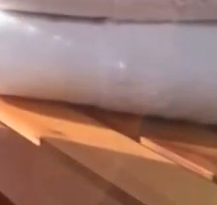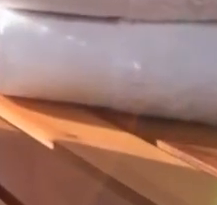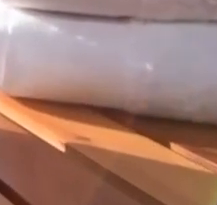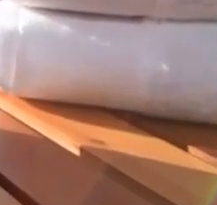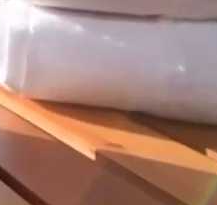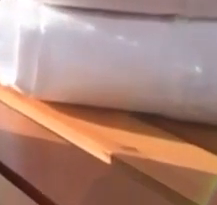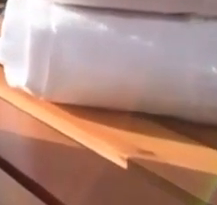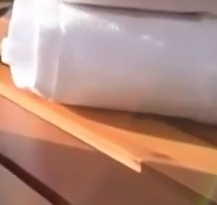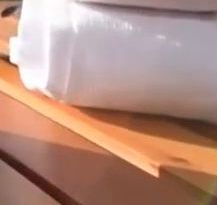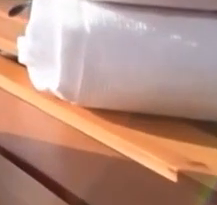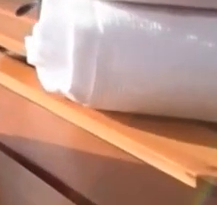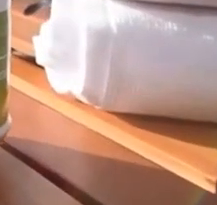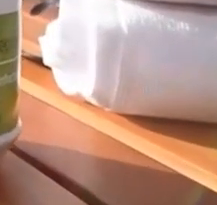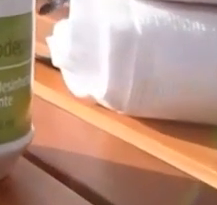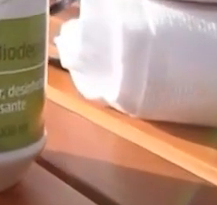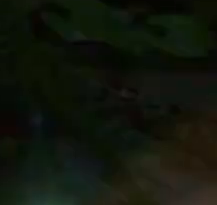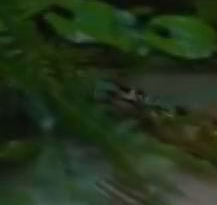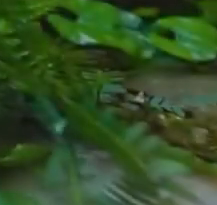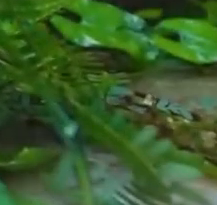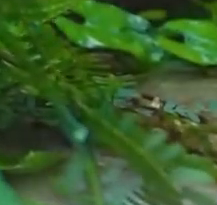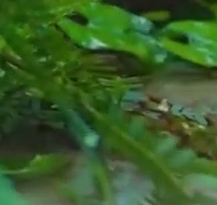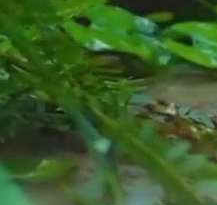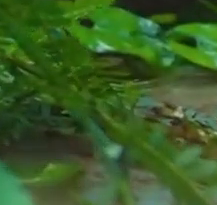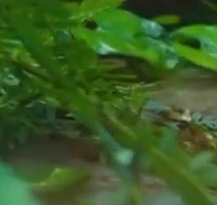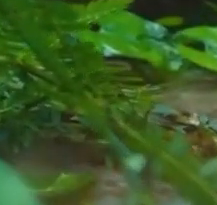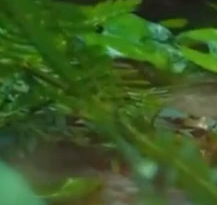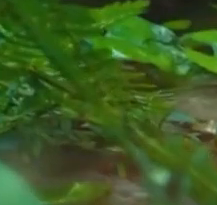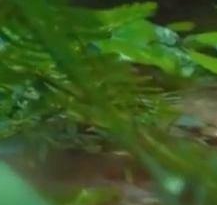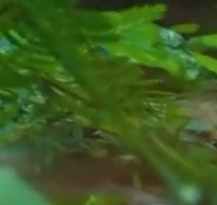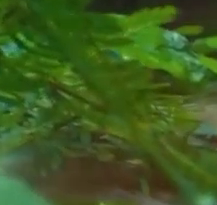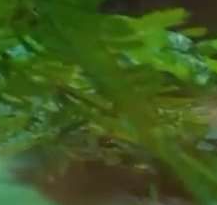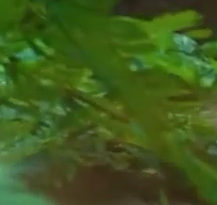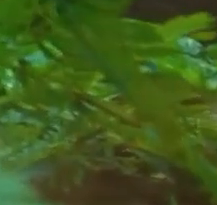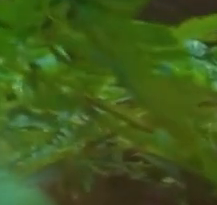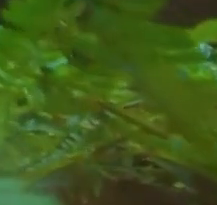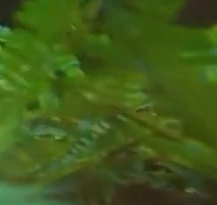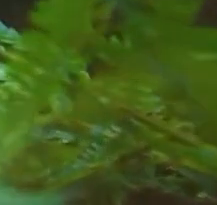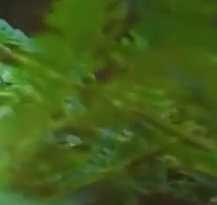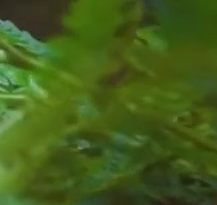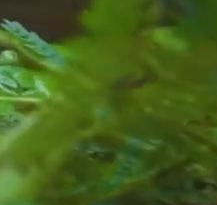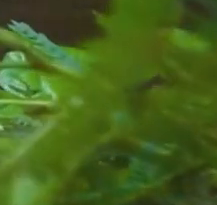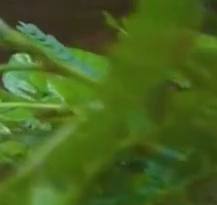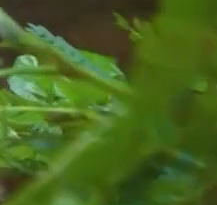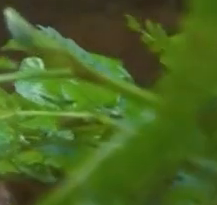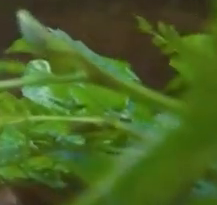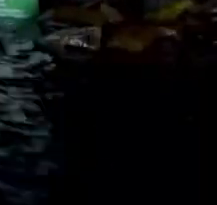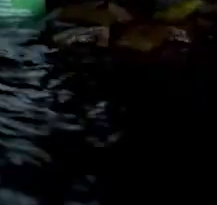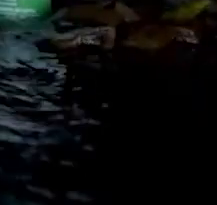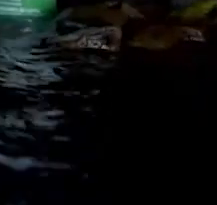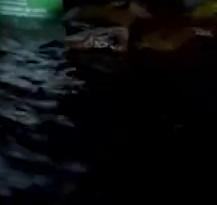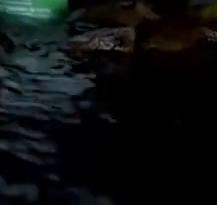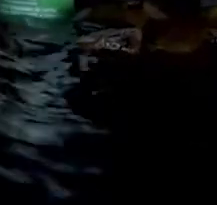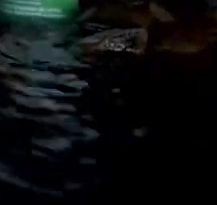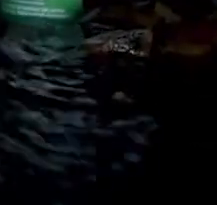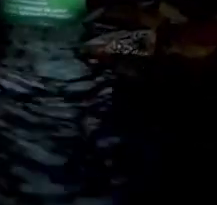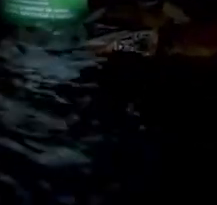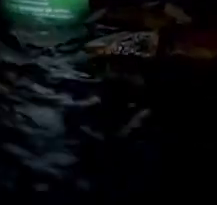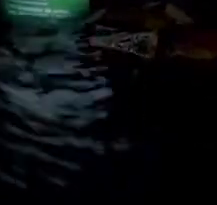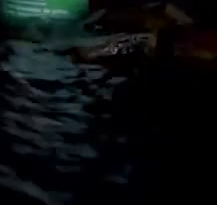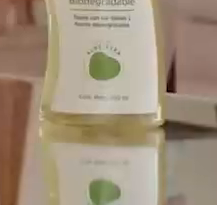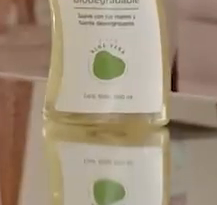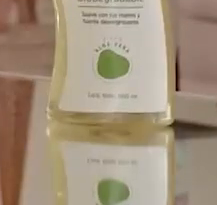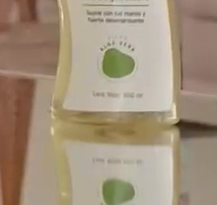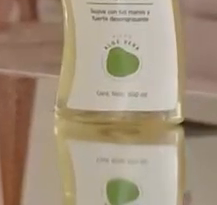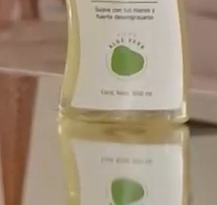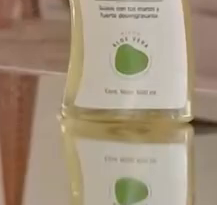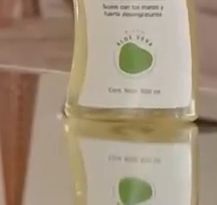delicada, dejando un dulce aroma a coco. Cuida el agua que llega a nuestros ríos y mares con Bieco. Productos